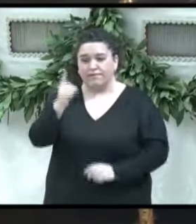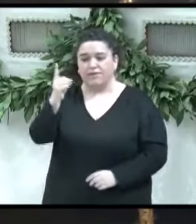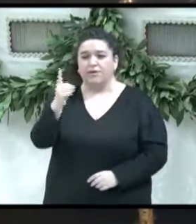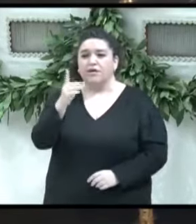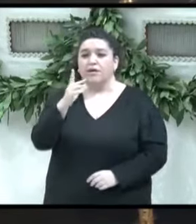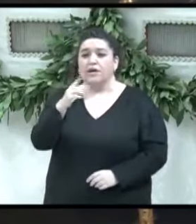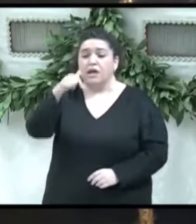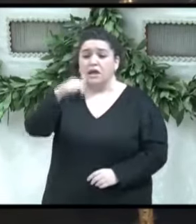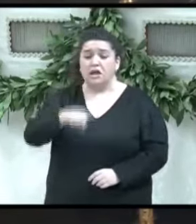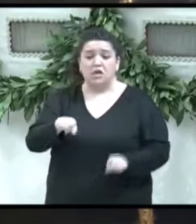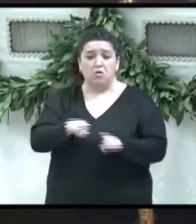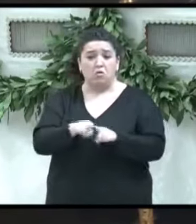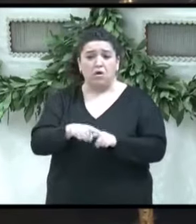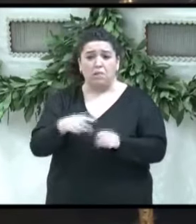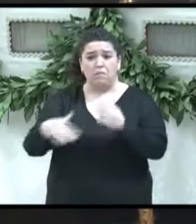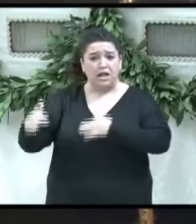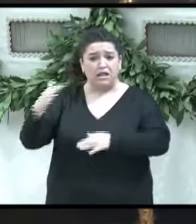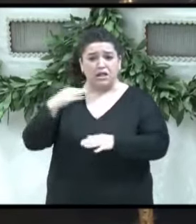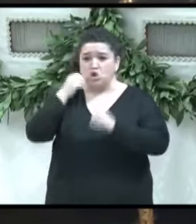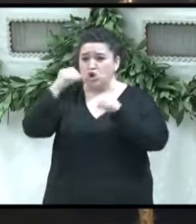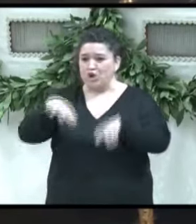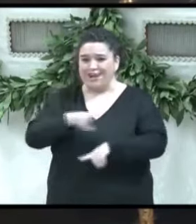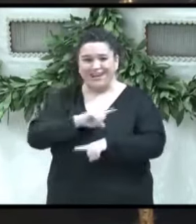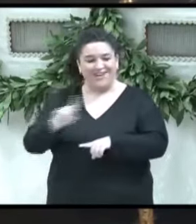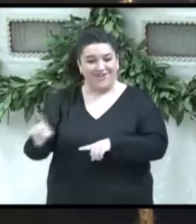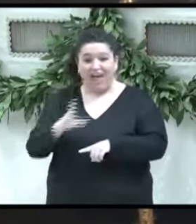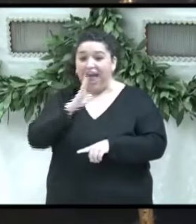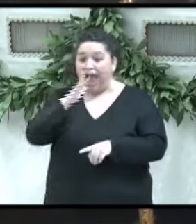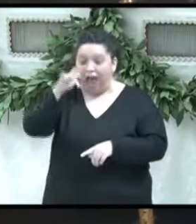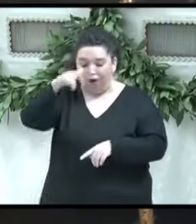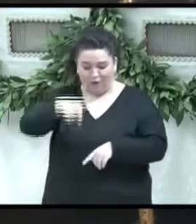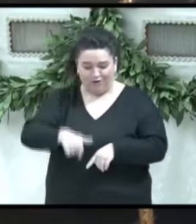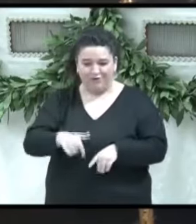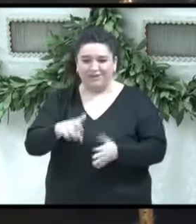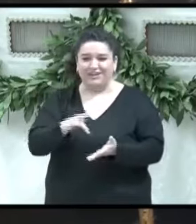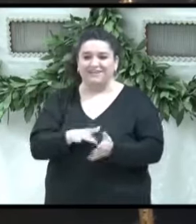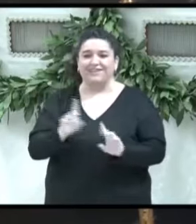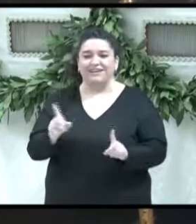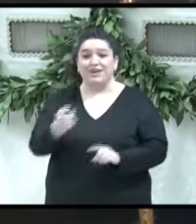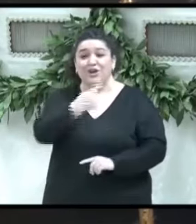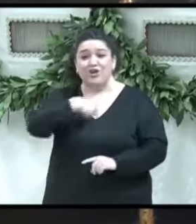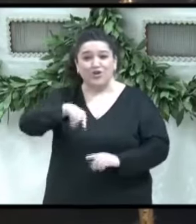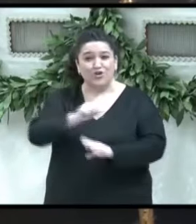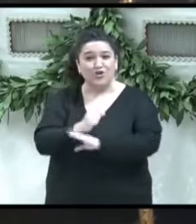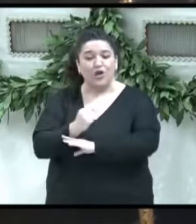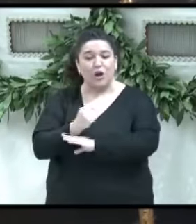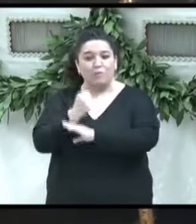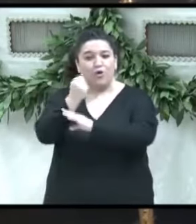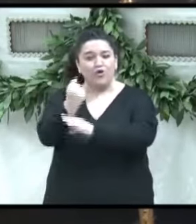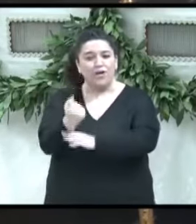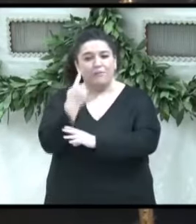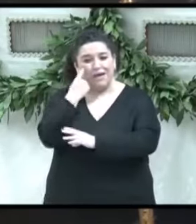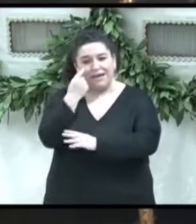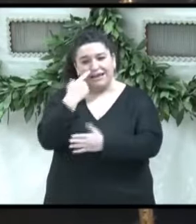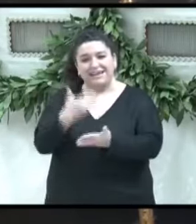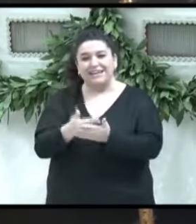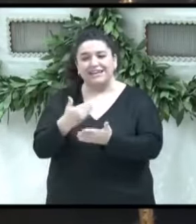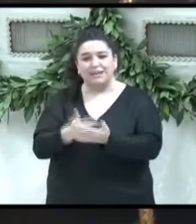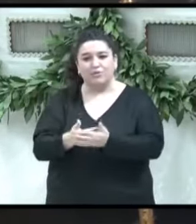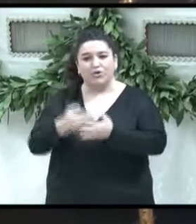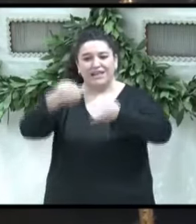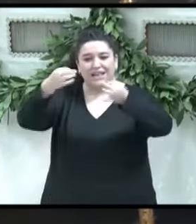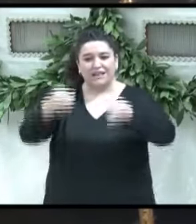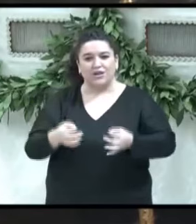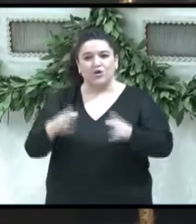algo solo del pasado en eso en Ellos nos apoyamos y en su que vivifica